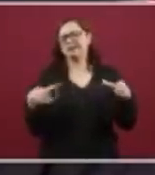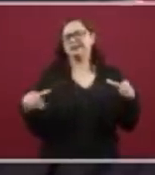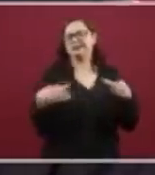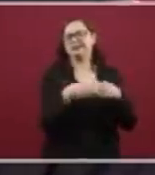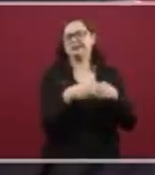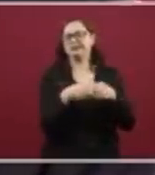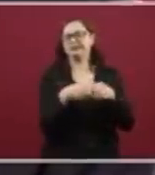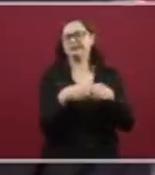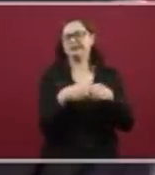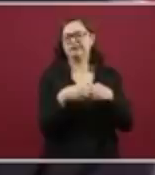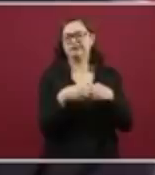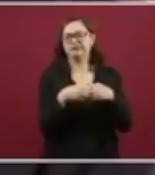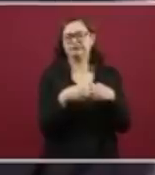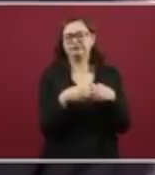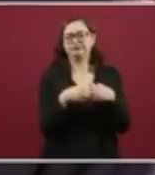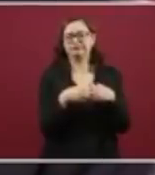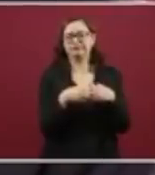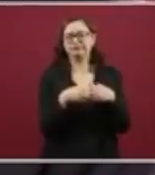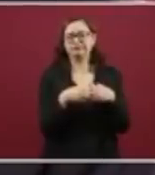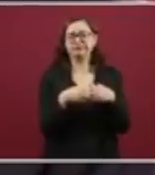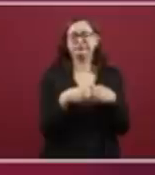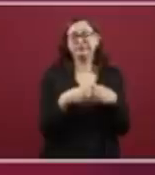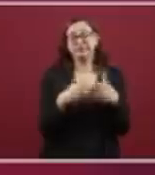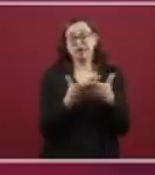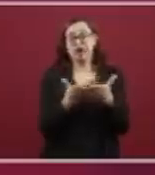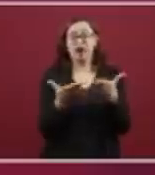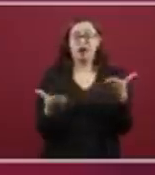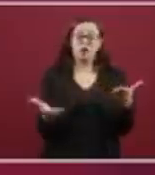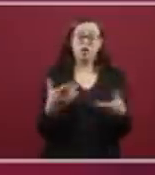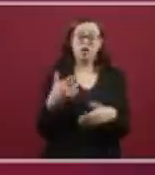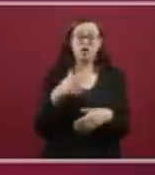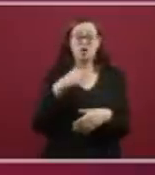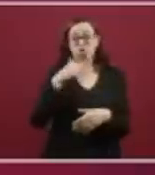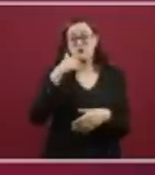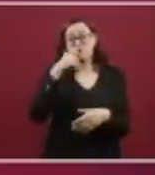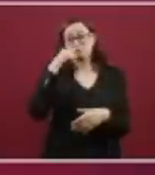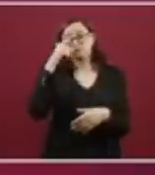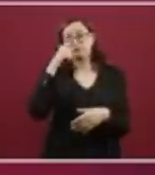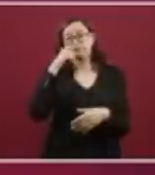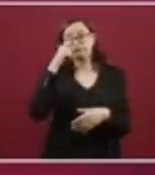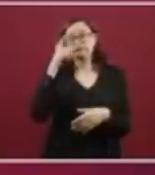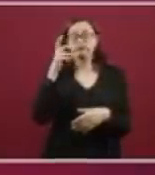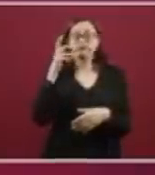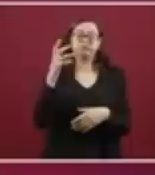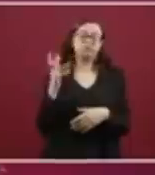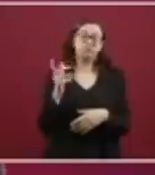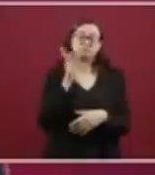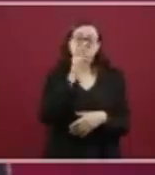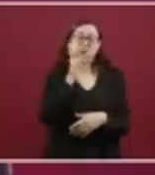en lo que ahora se llama pomposamente políticas públicas,